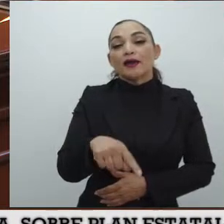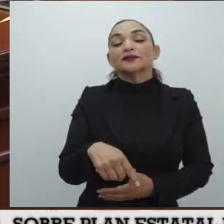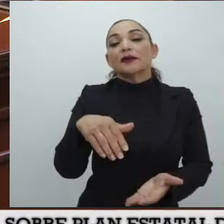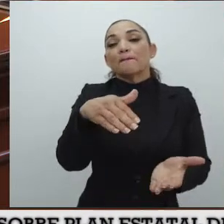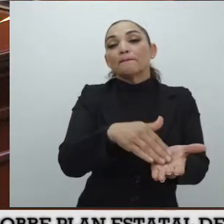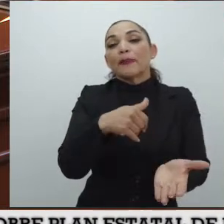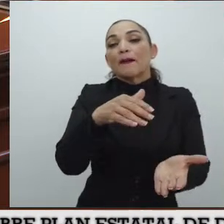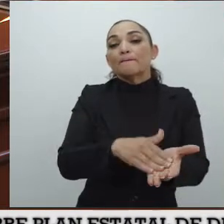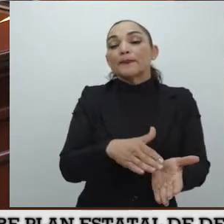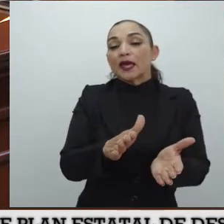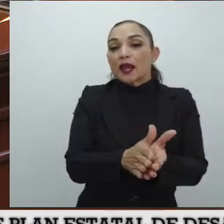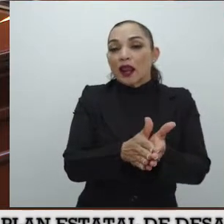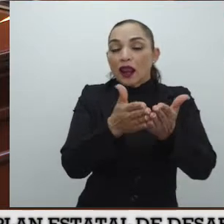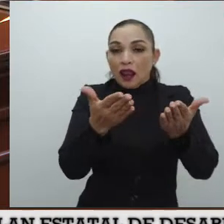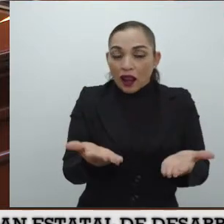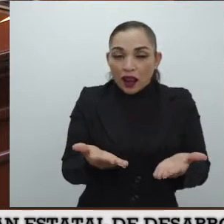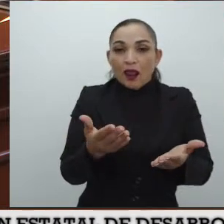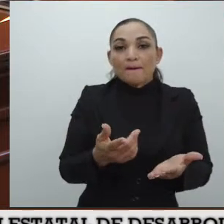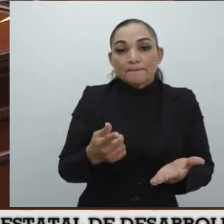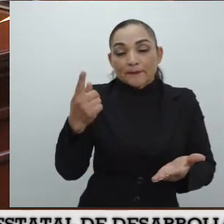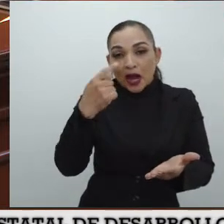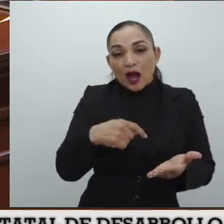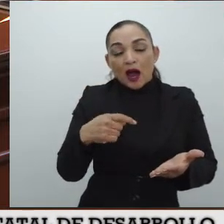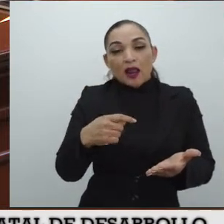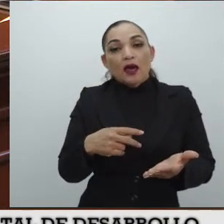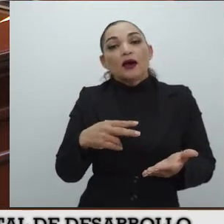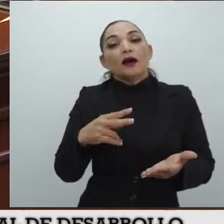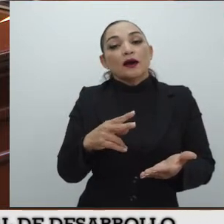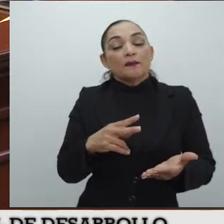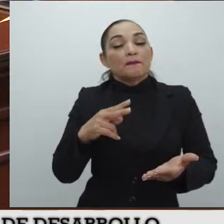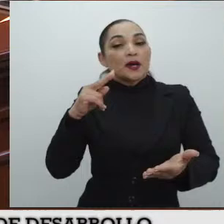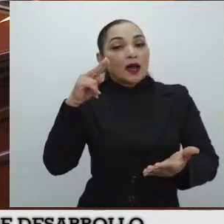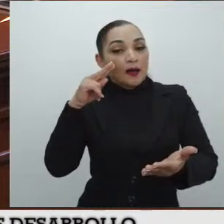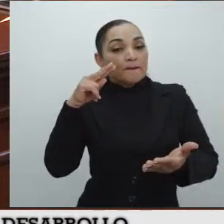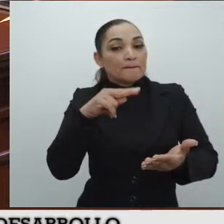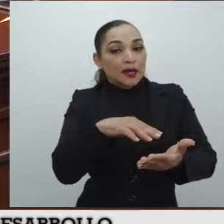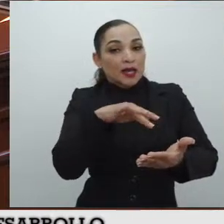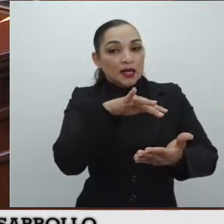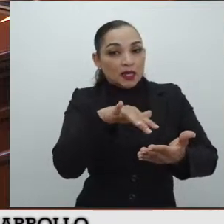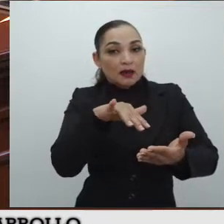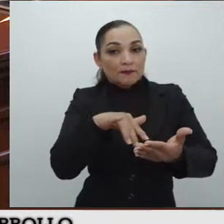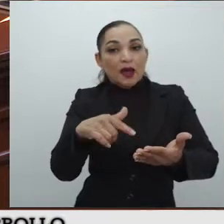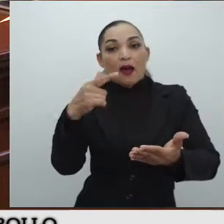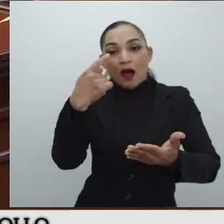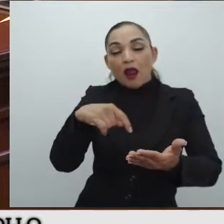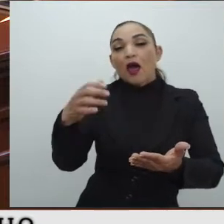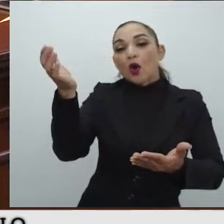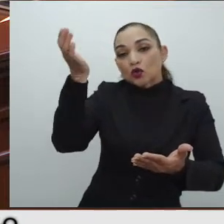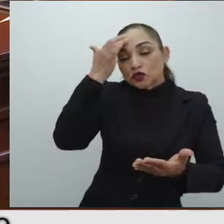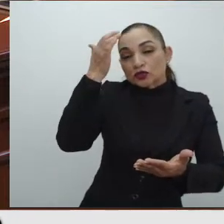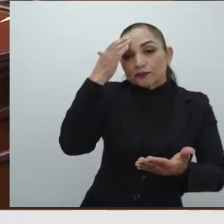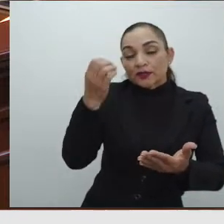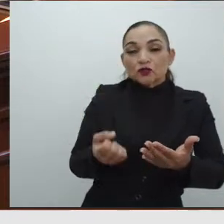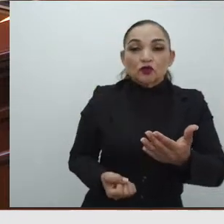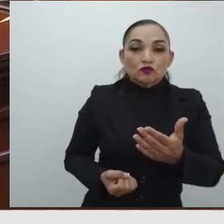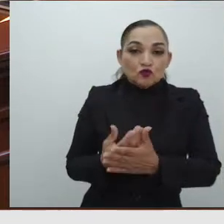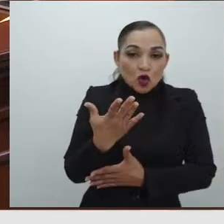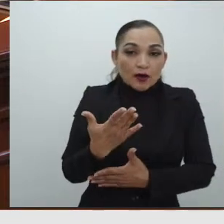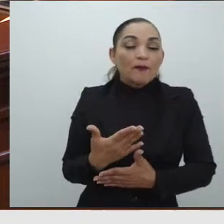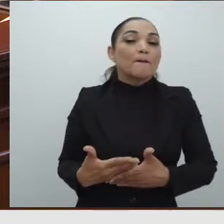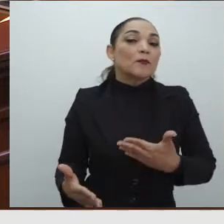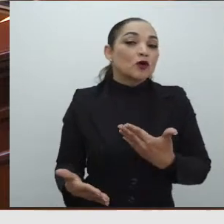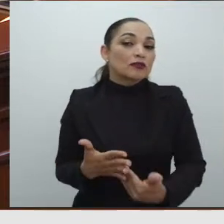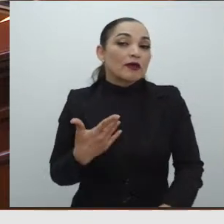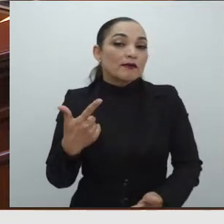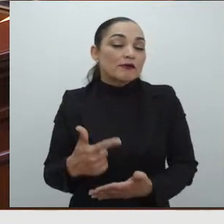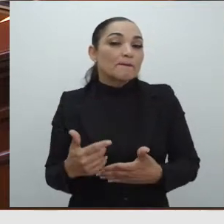consulta constante para estar en el conocimiento actualizado en el avance de su aplicación